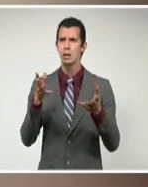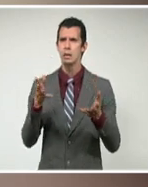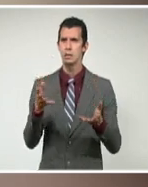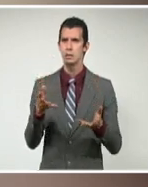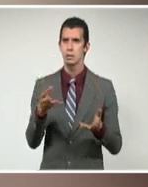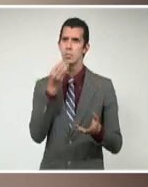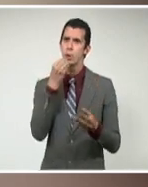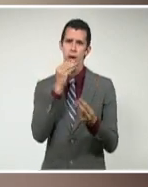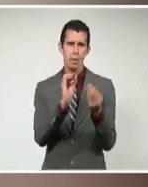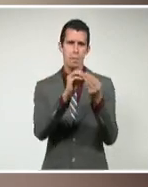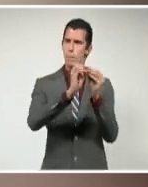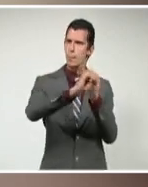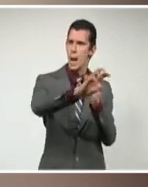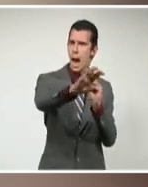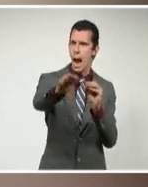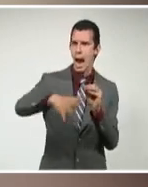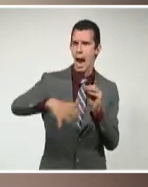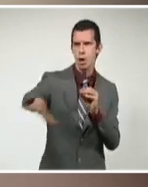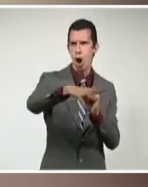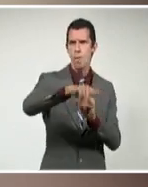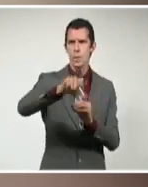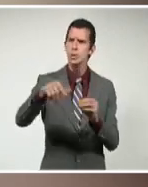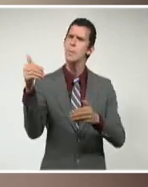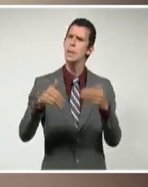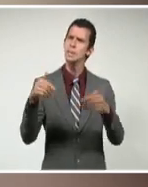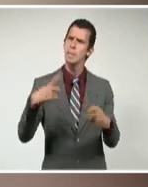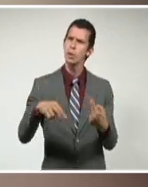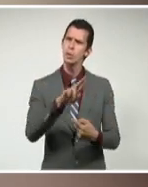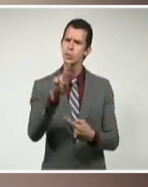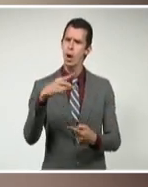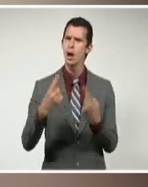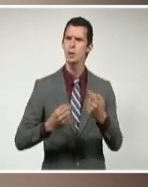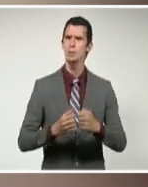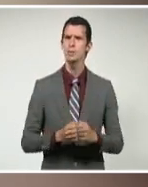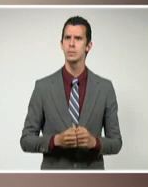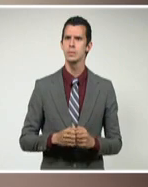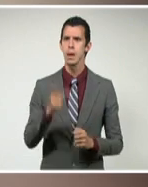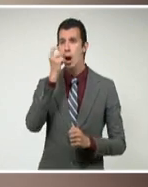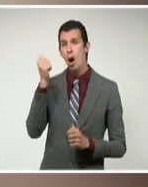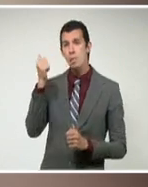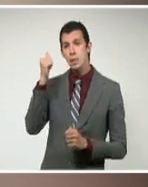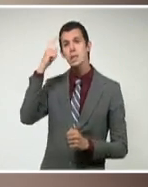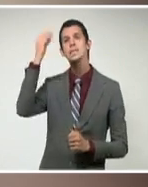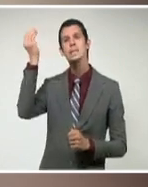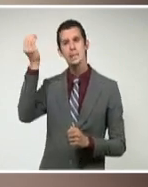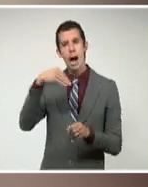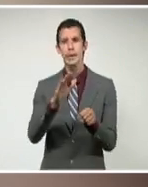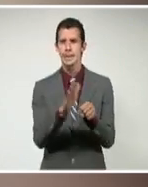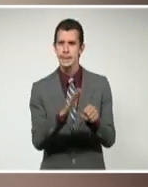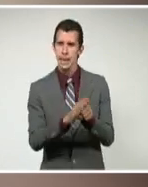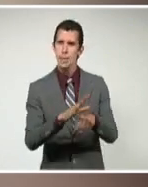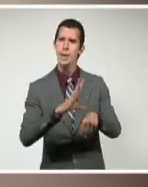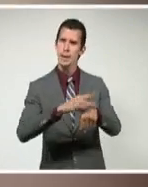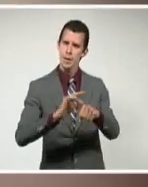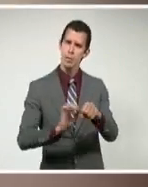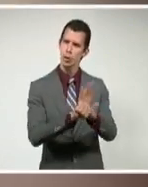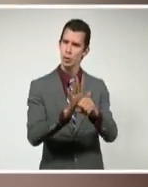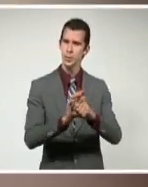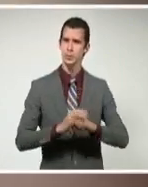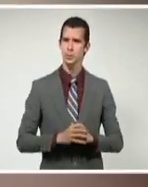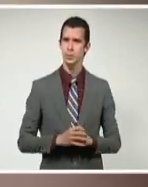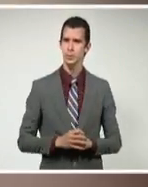que su esposa y 2 de sus nietas estaban ingresadas positivas y él lo que estaba era esperando como contacto, aún así consciente acudió